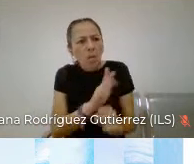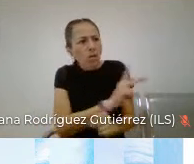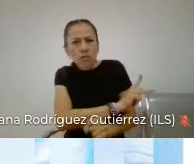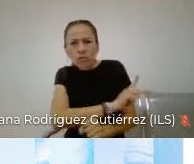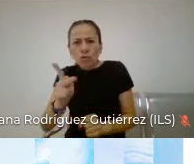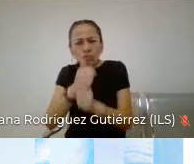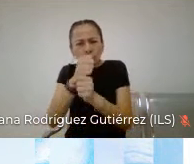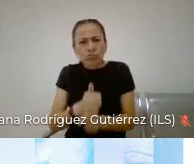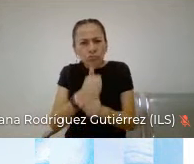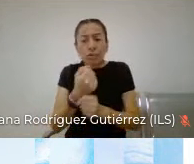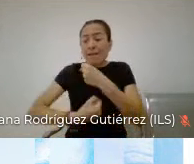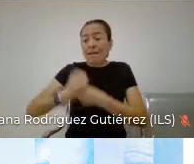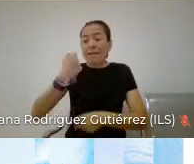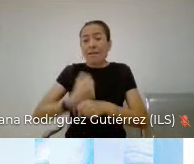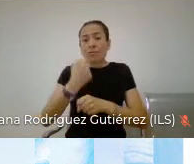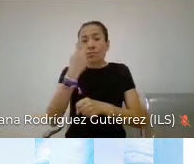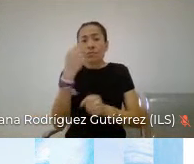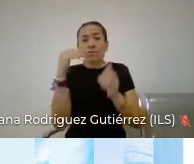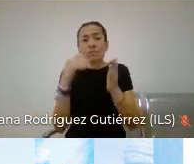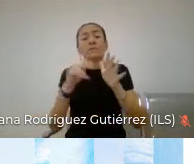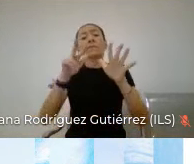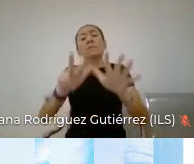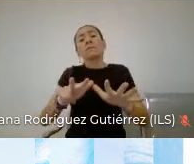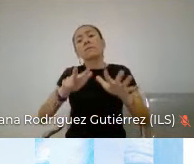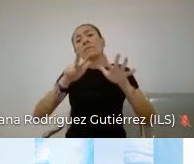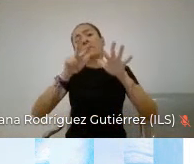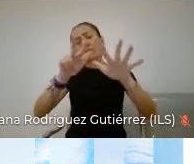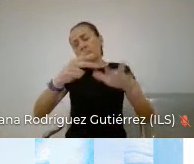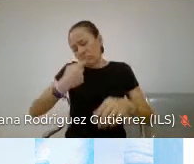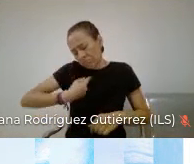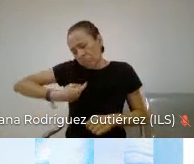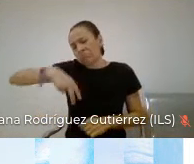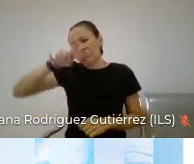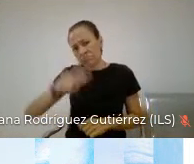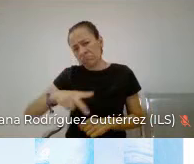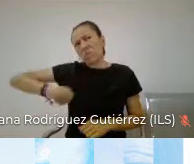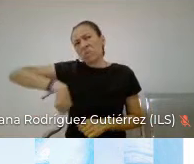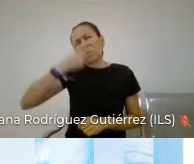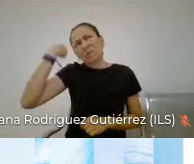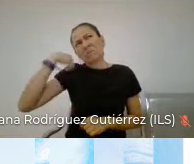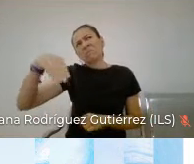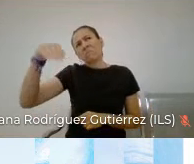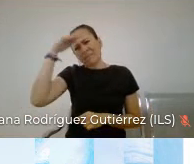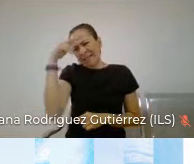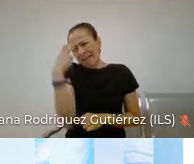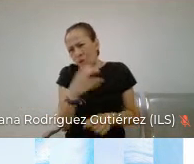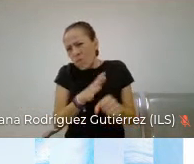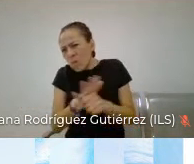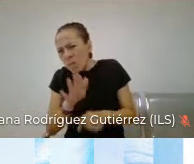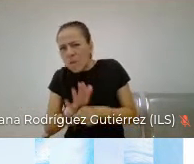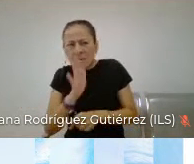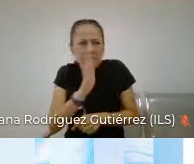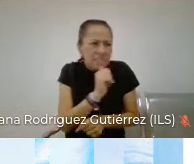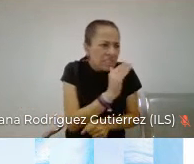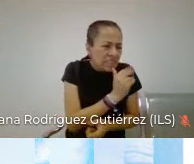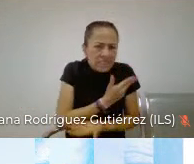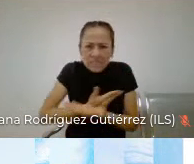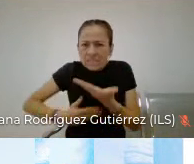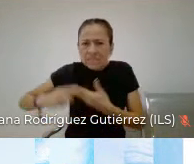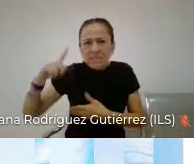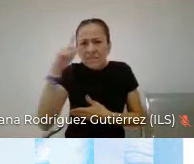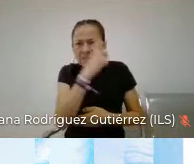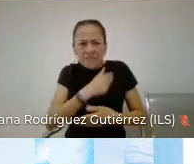en el 2018 nos pusimos la tarea de entender cuáles eran estas barreras y cómo podíamos encontrar una forma a